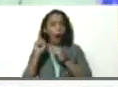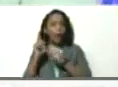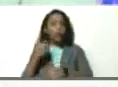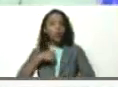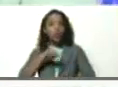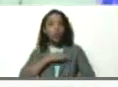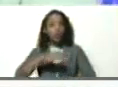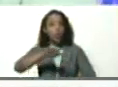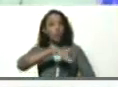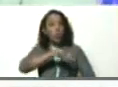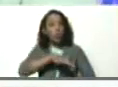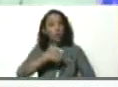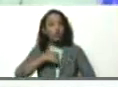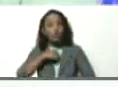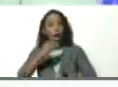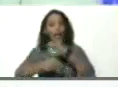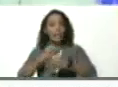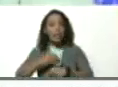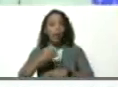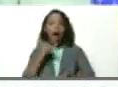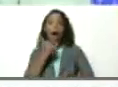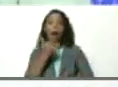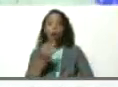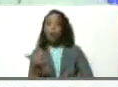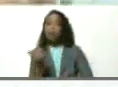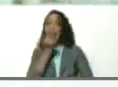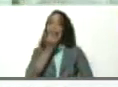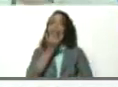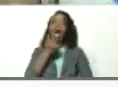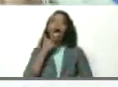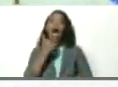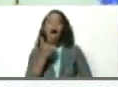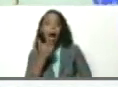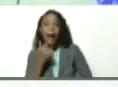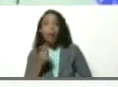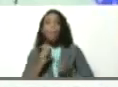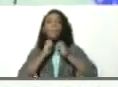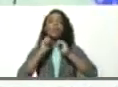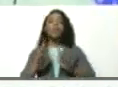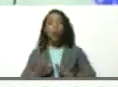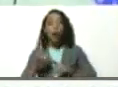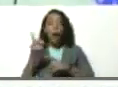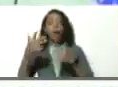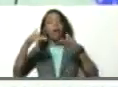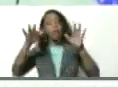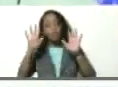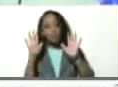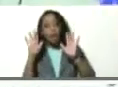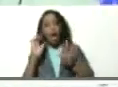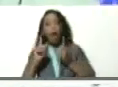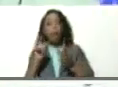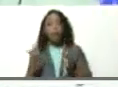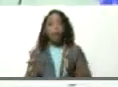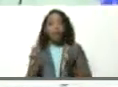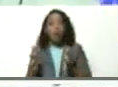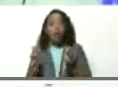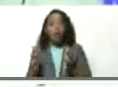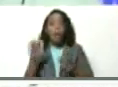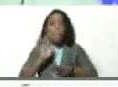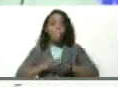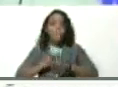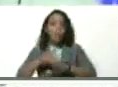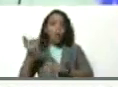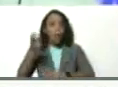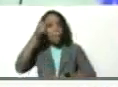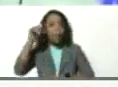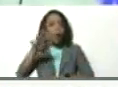nosotros hayamos cometido errores hayamos perdido e inclusive hayamos ganado porque el pueblo